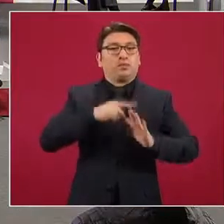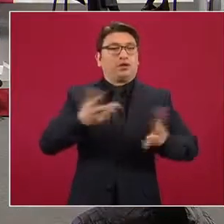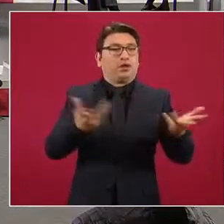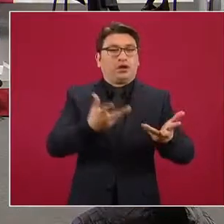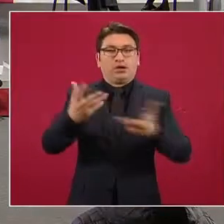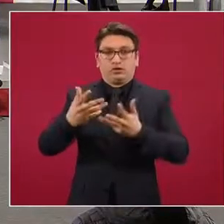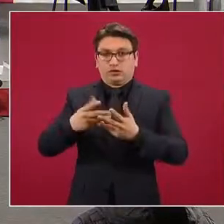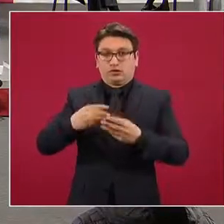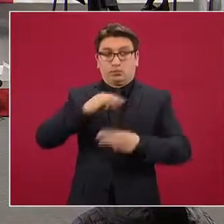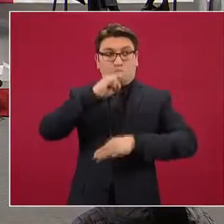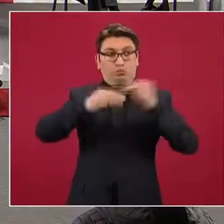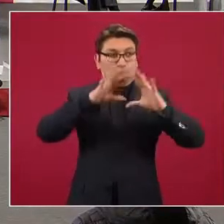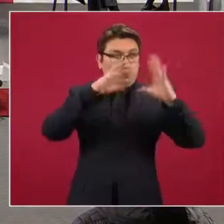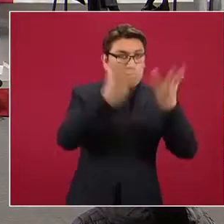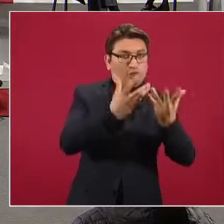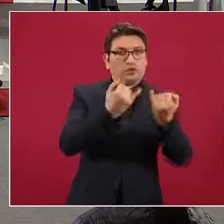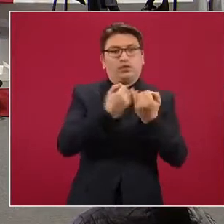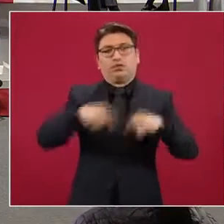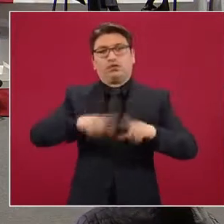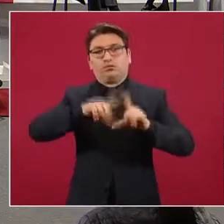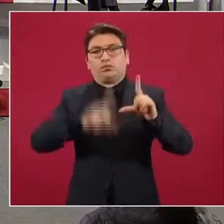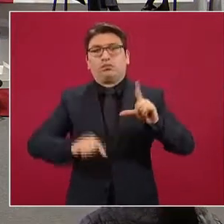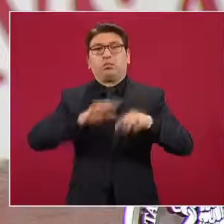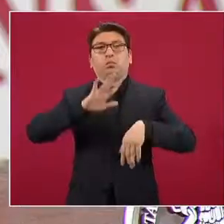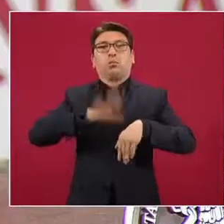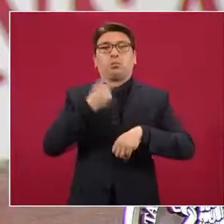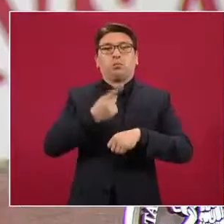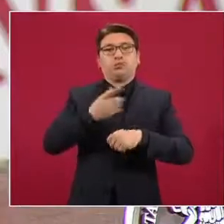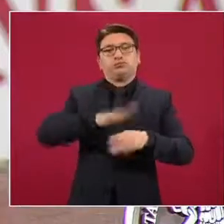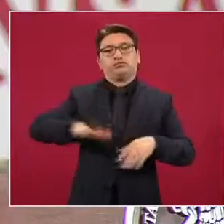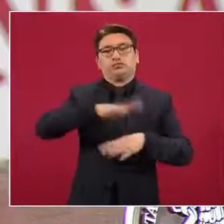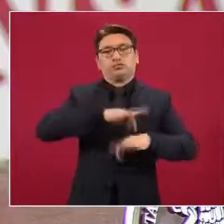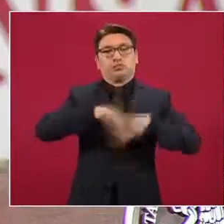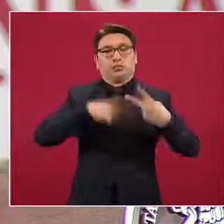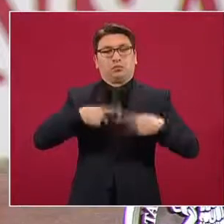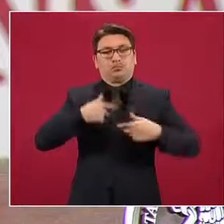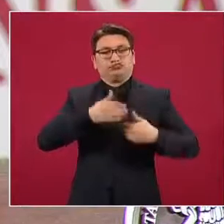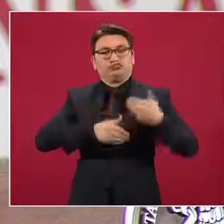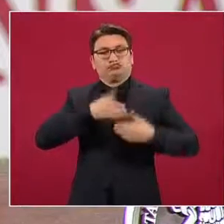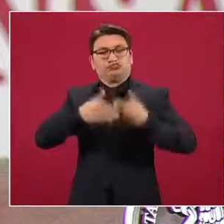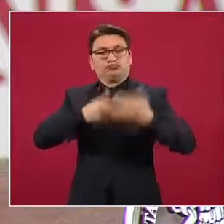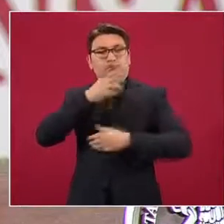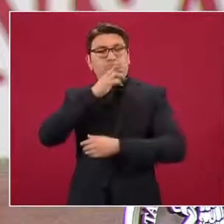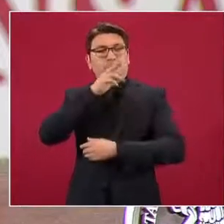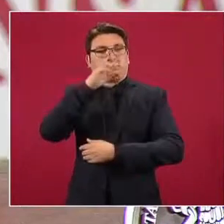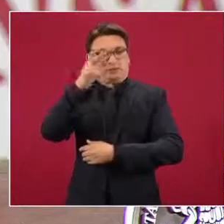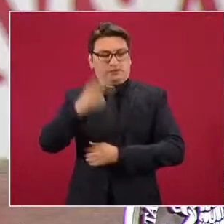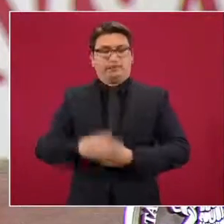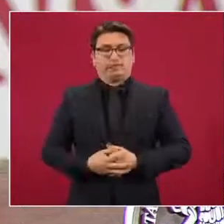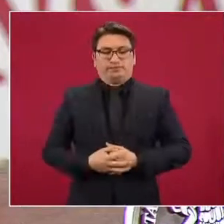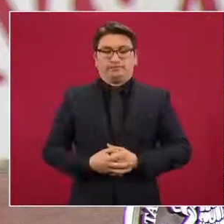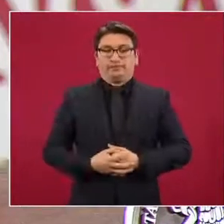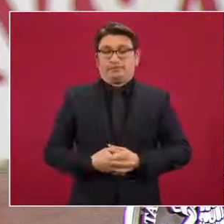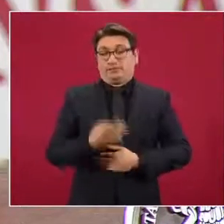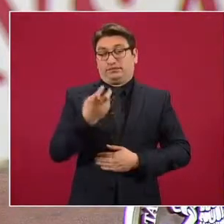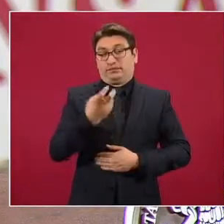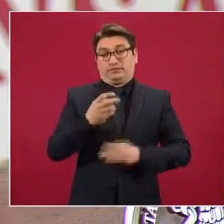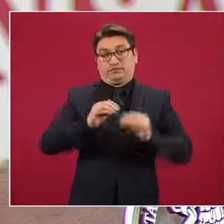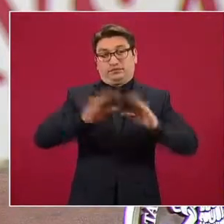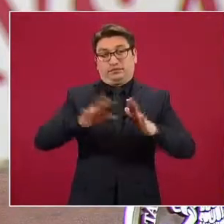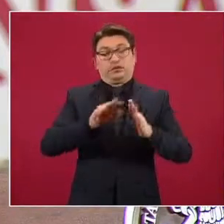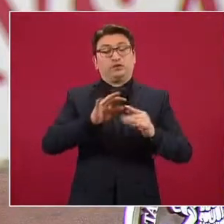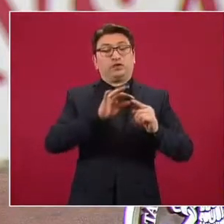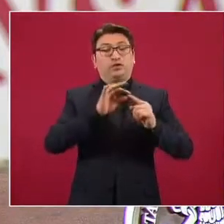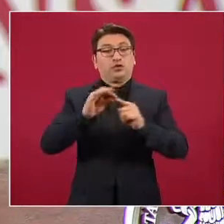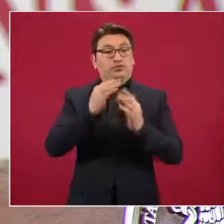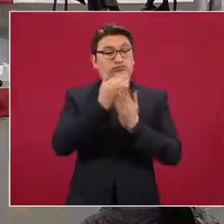mundo y en el país como resultado del avance civilizatorio. Desde luego, la adopción de una guía